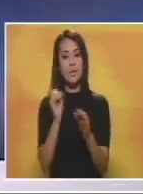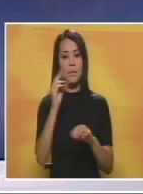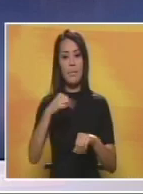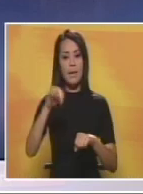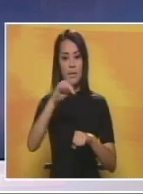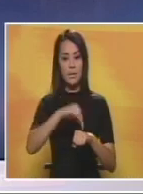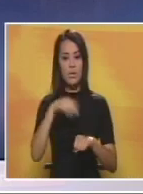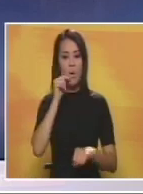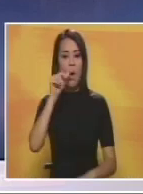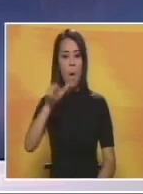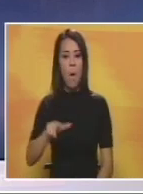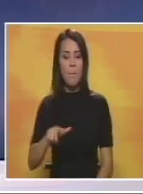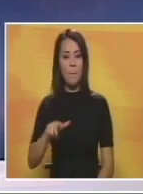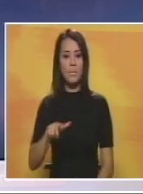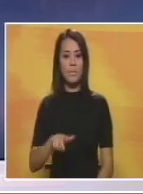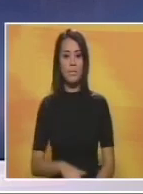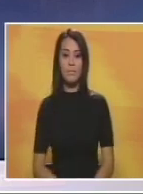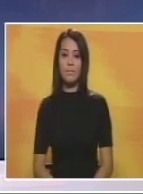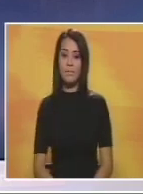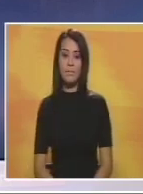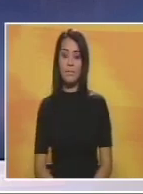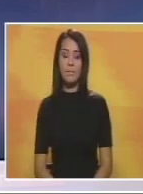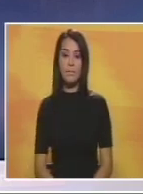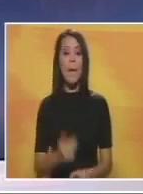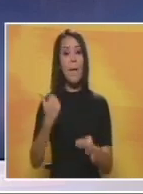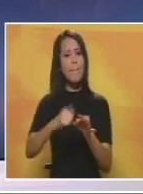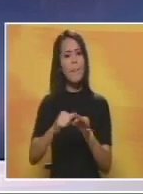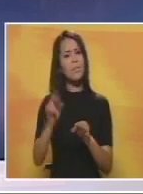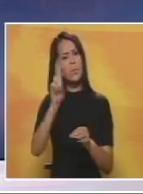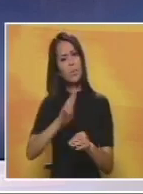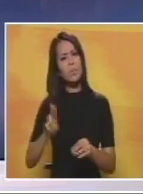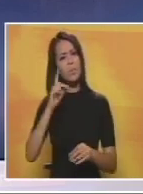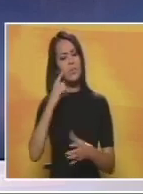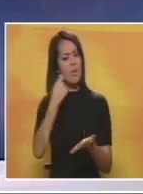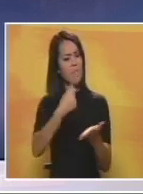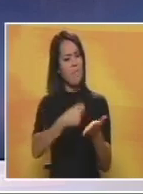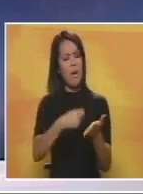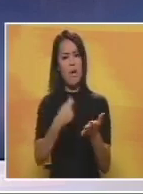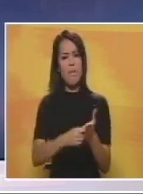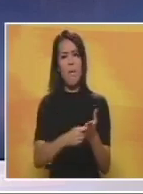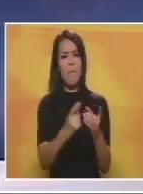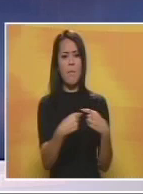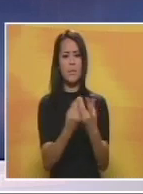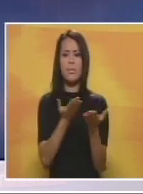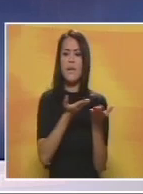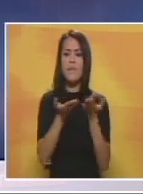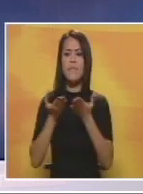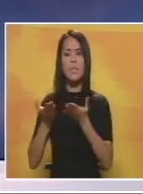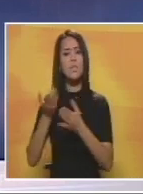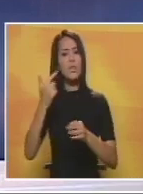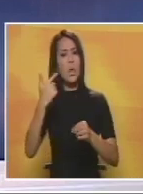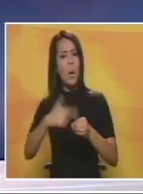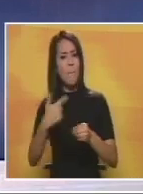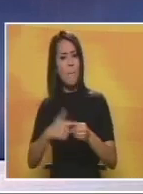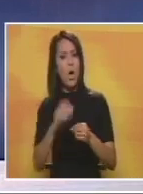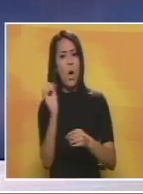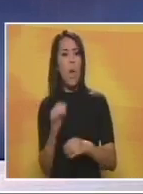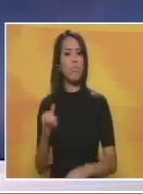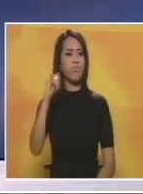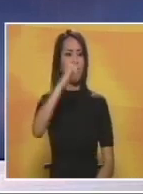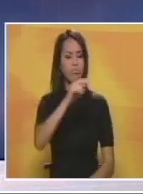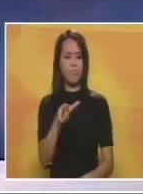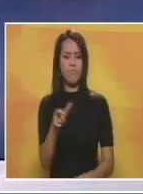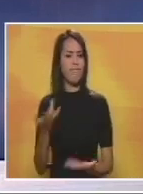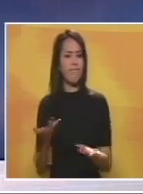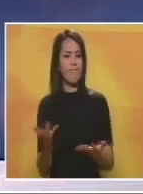Asamblea Nacional, Rafael Guzmán, desestimó que el petro pueda ser utilizado como unidad de pago para inmuebles, servicios, combustibles para aviación y boletos